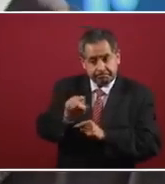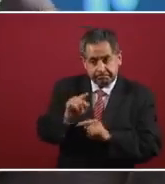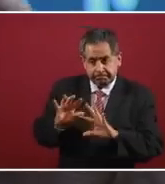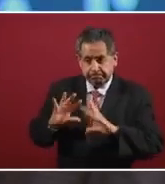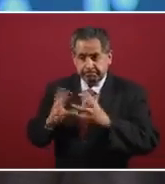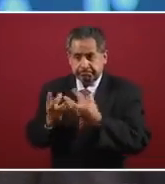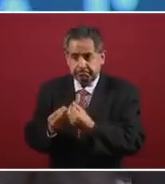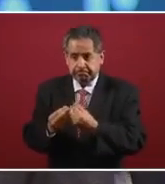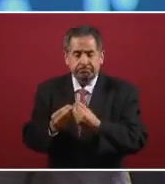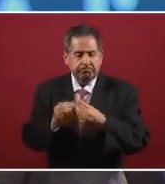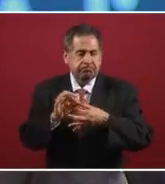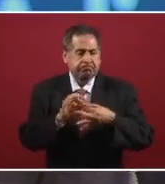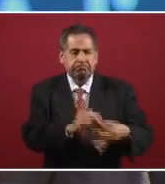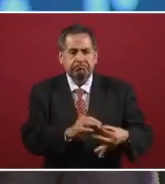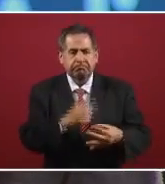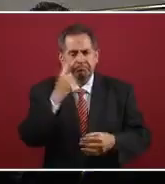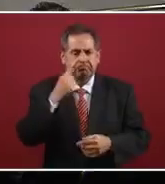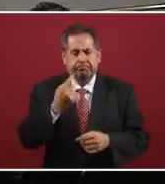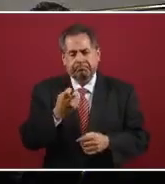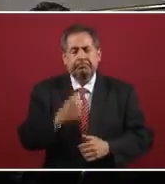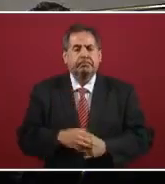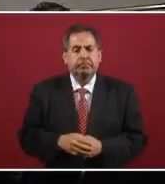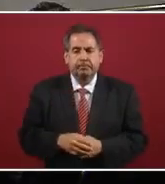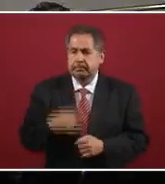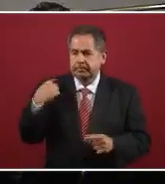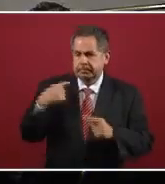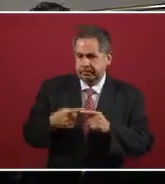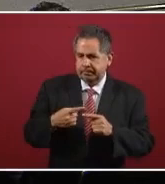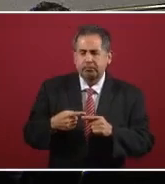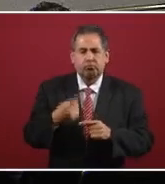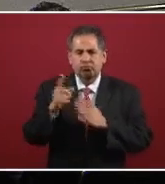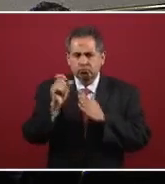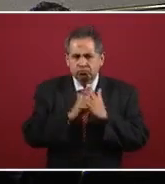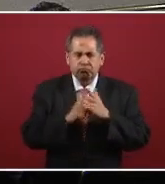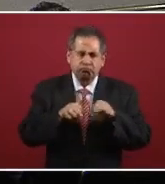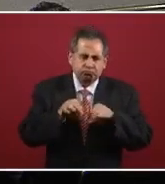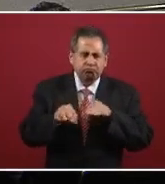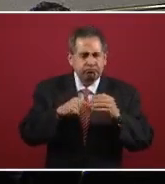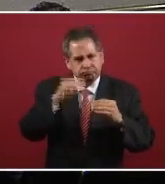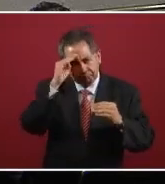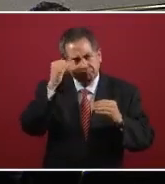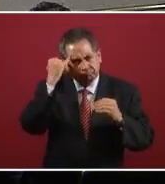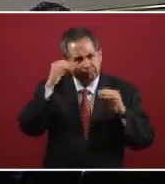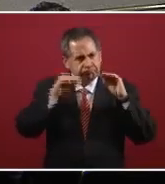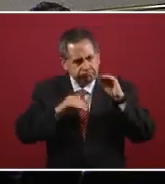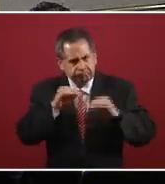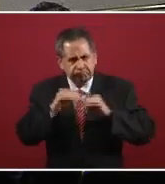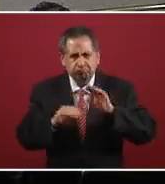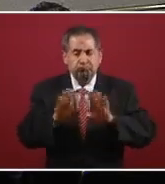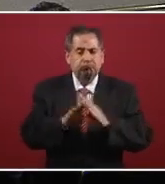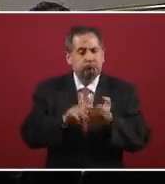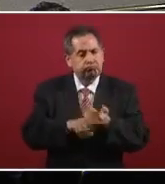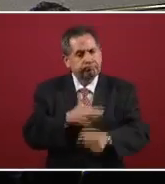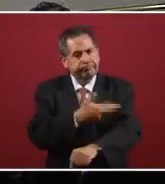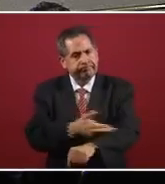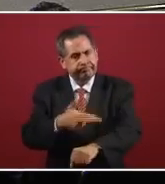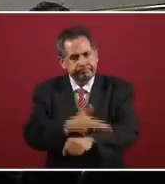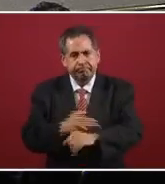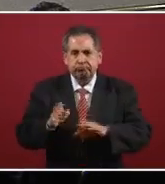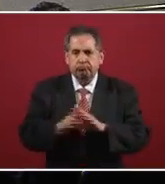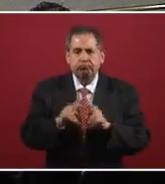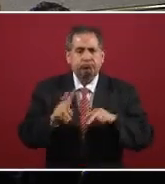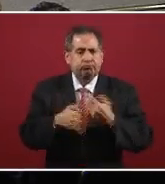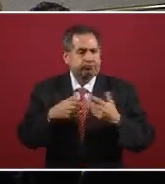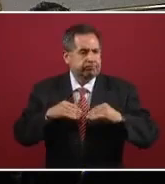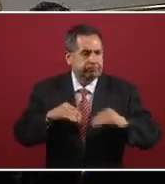estado trabajando a lo largo de este mes en refinar los mecanismos para que la burocratización de la acción